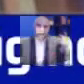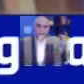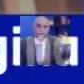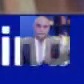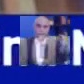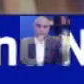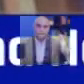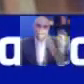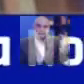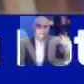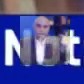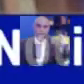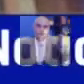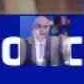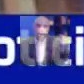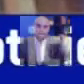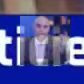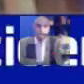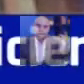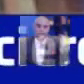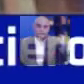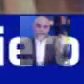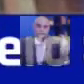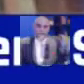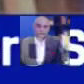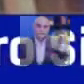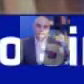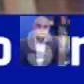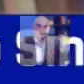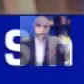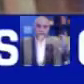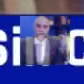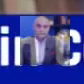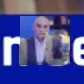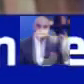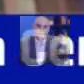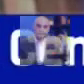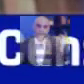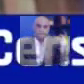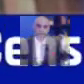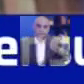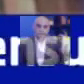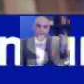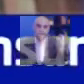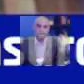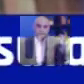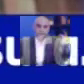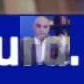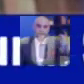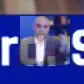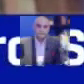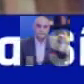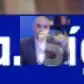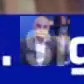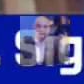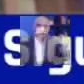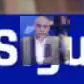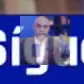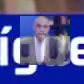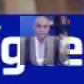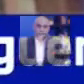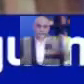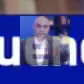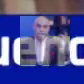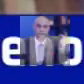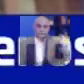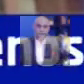comunidades en los territorios en los que habrá esas actividades de explotación de litio. Entonces, esa